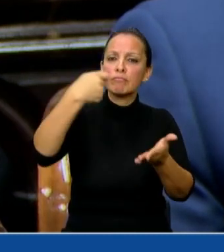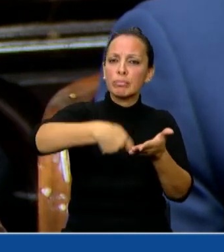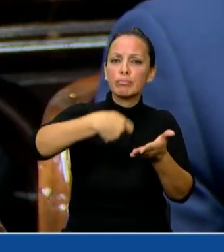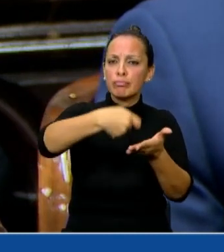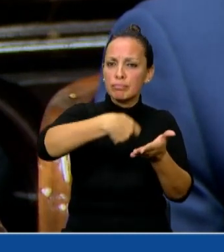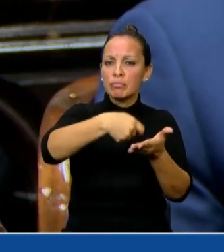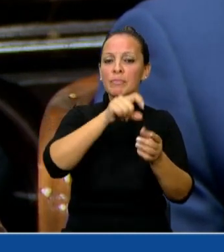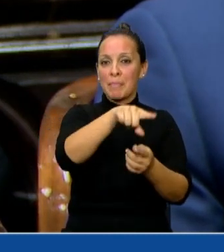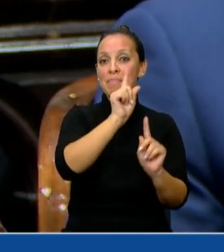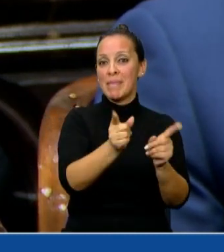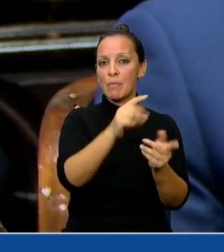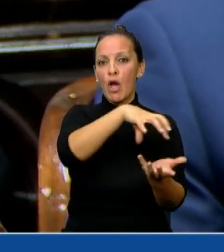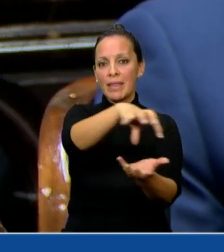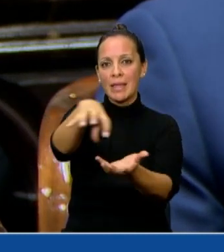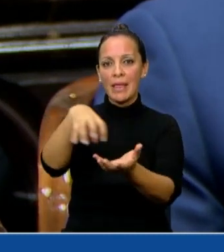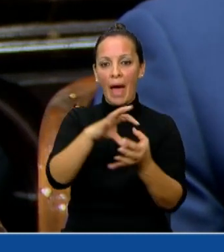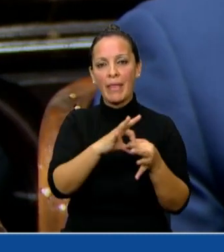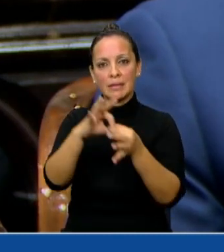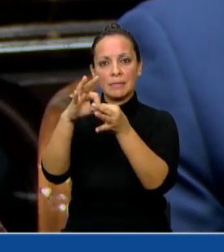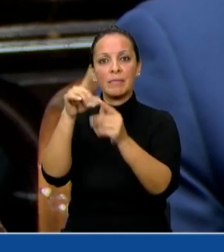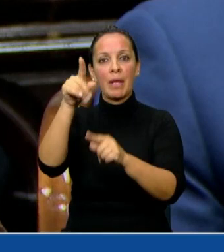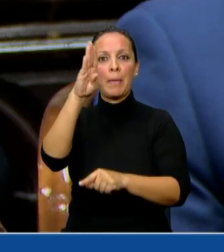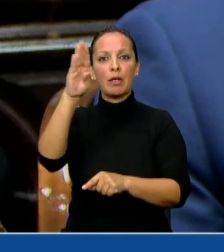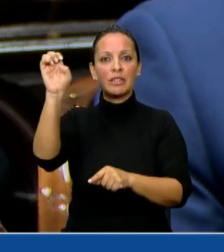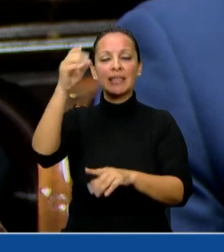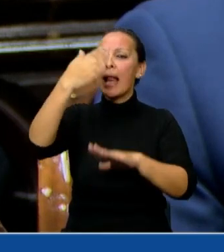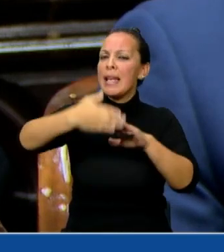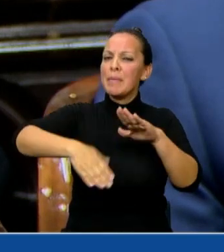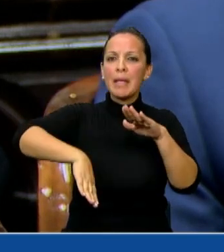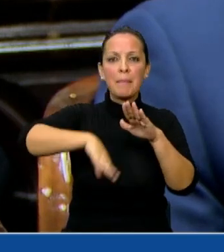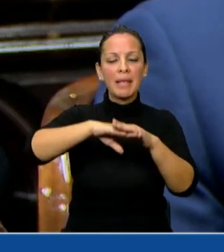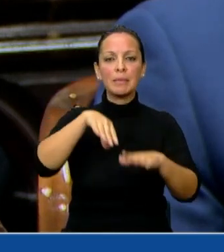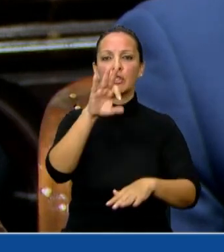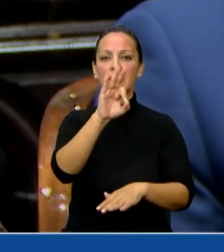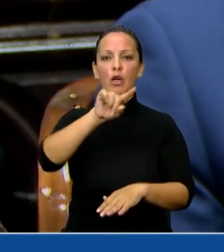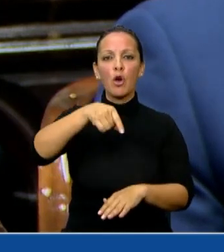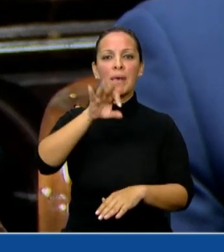entidades financieras que determinará el Banco Central con un límite máximo del